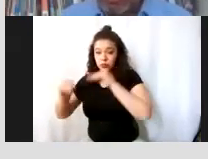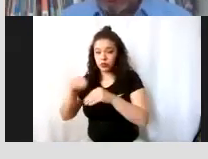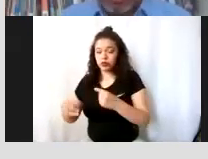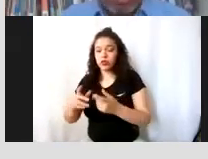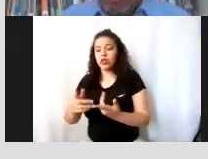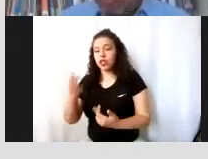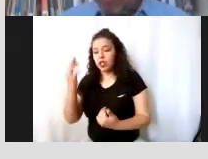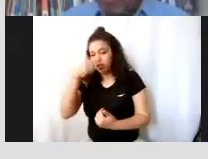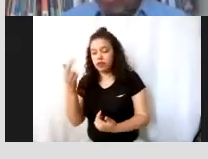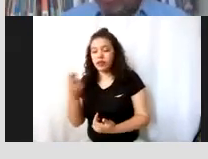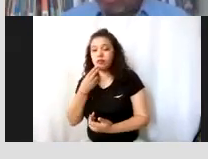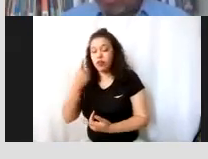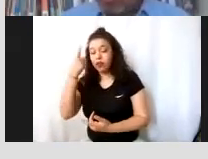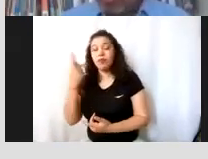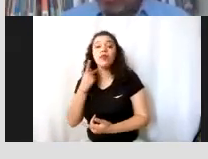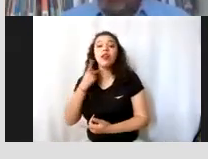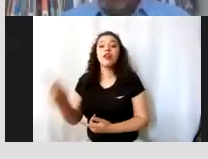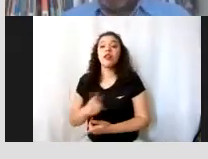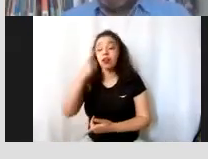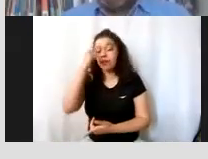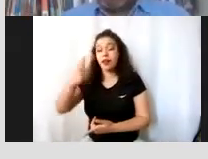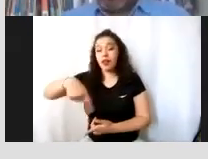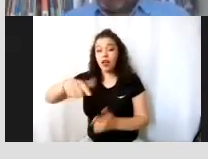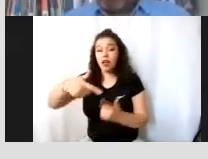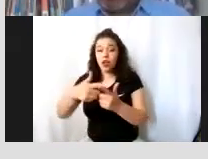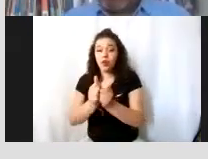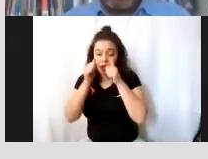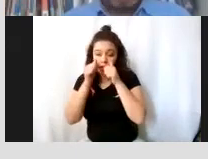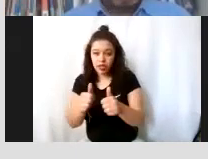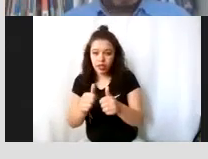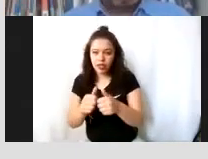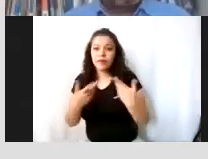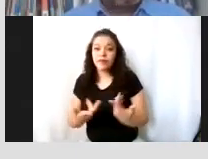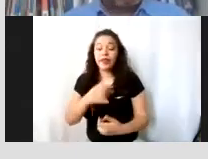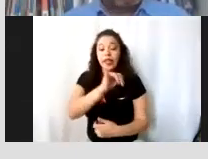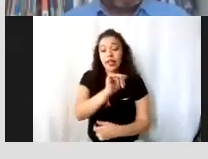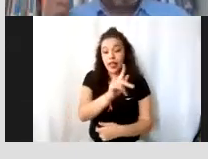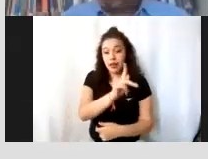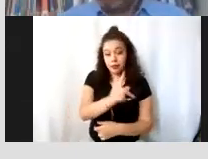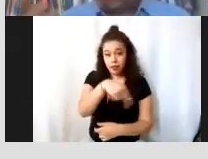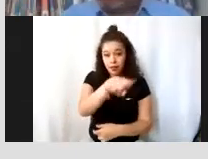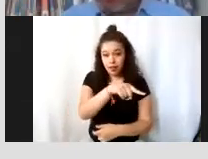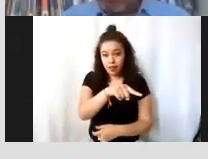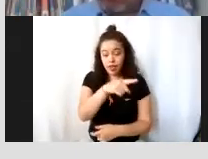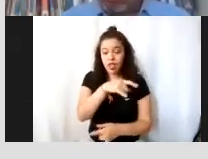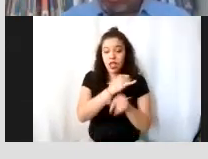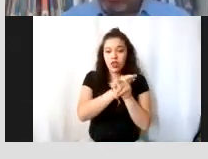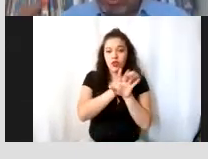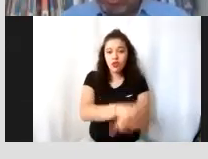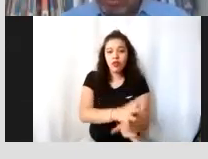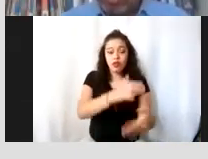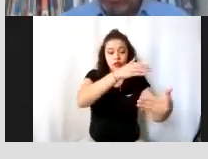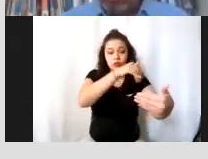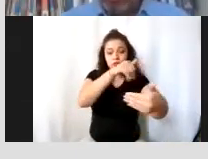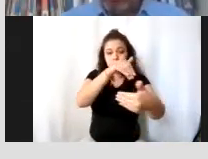públicas precisamente para atender a esa población. Y las IAPs tienen información, recaban información,